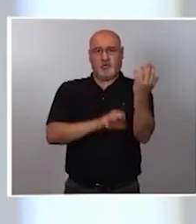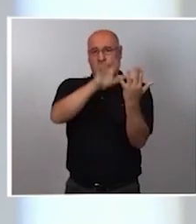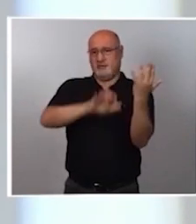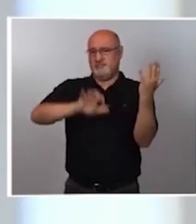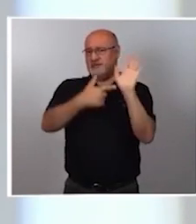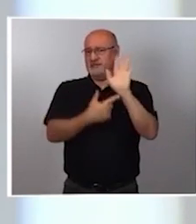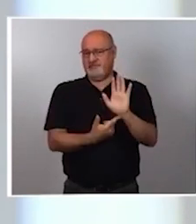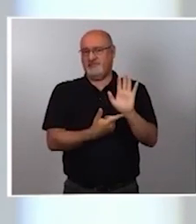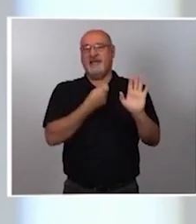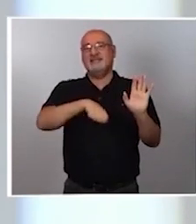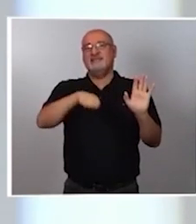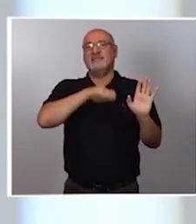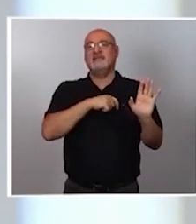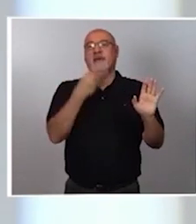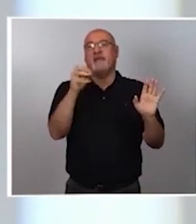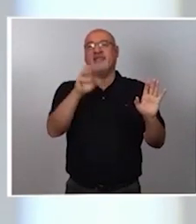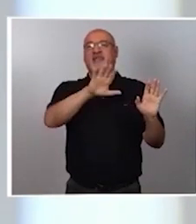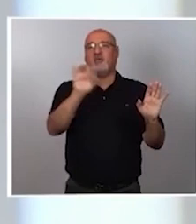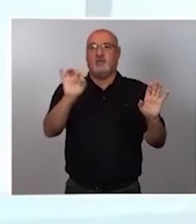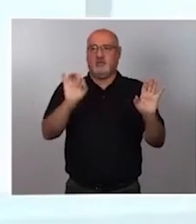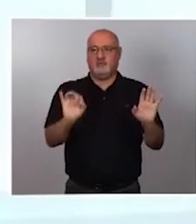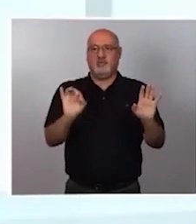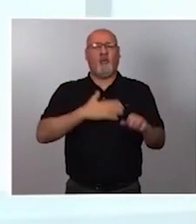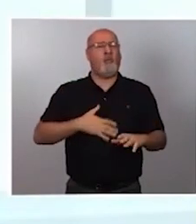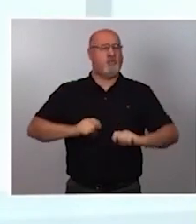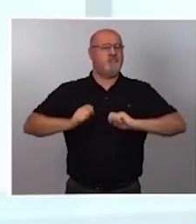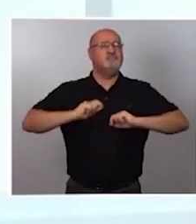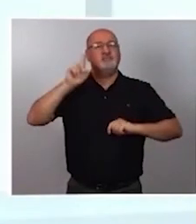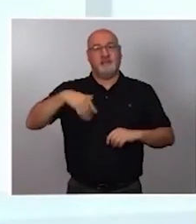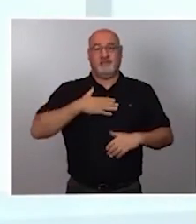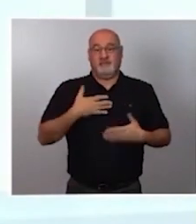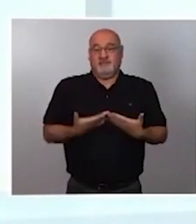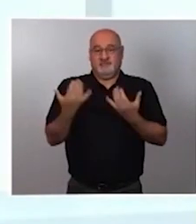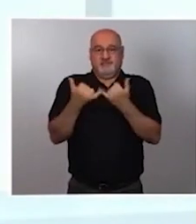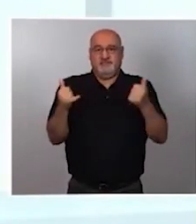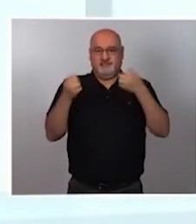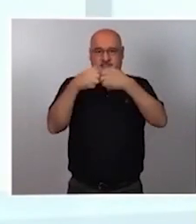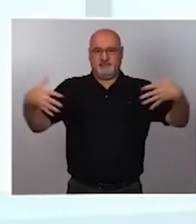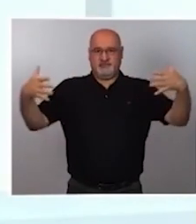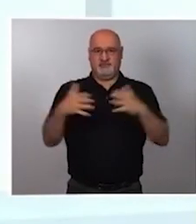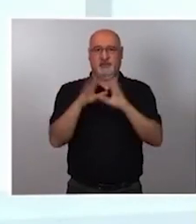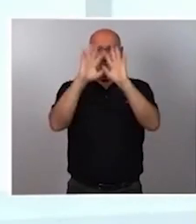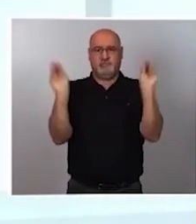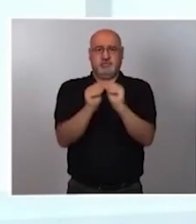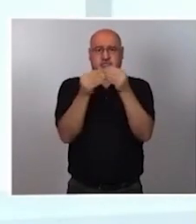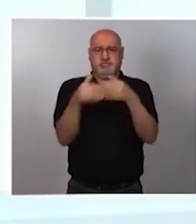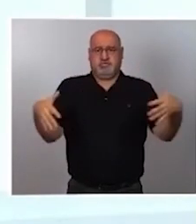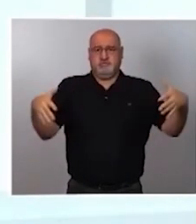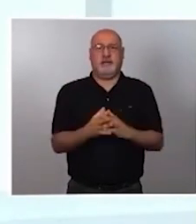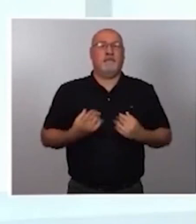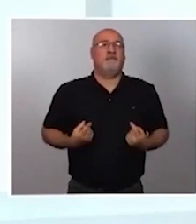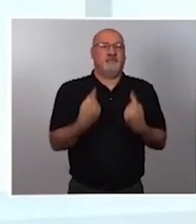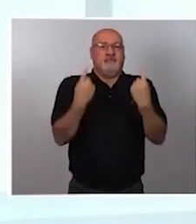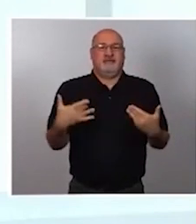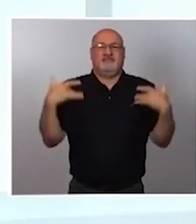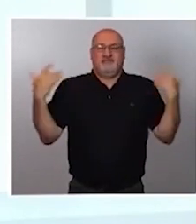son sus reivindicaciones, sus quejas, qué es lo que no está funcionando en la justicia. Pero desde luego, en un momento en el que además